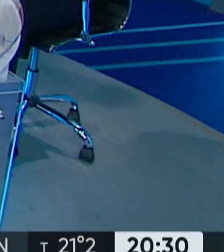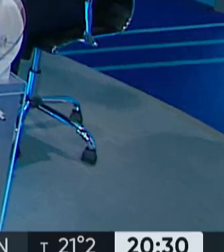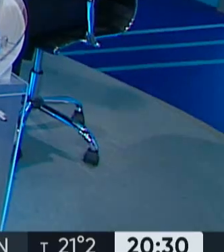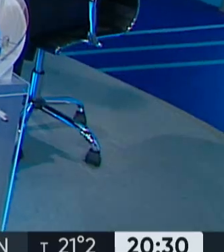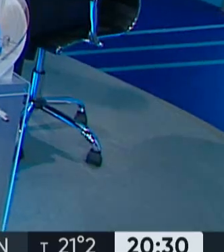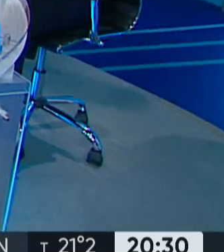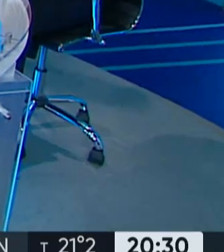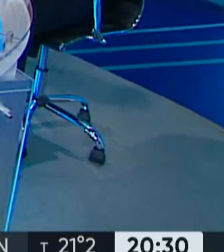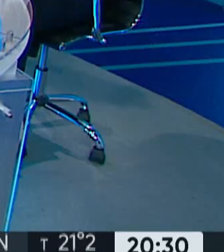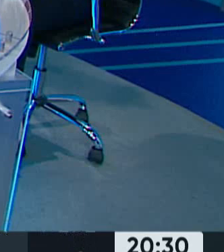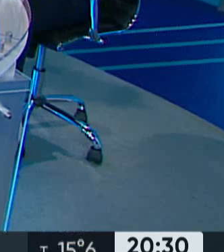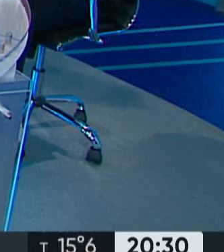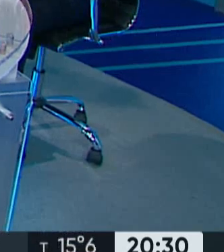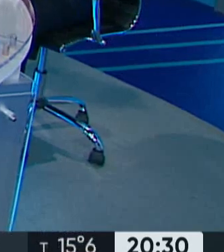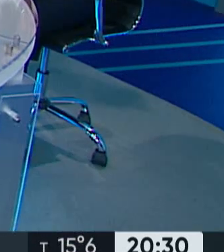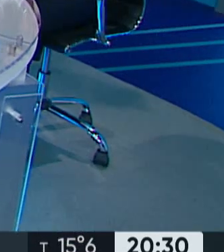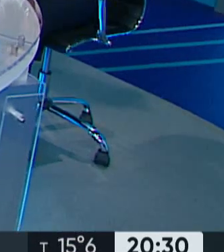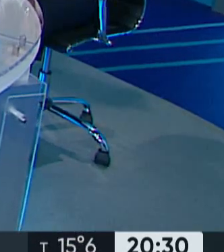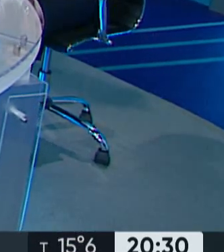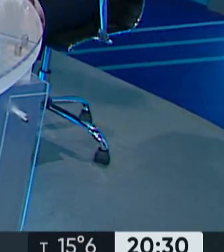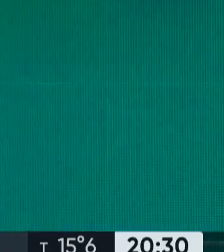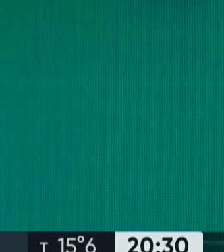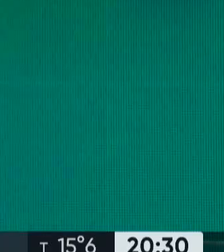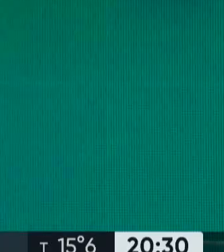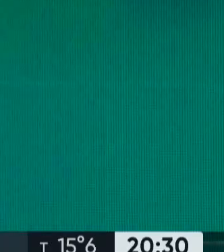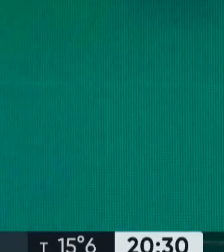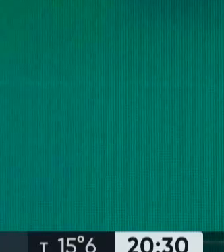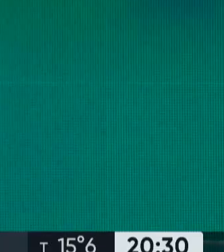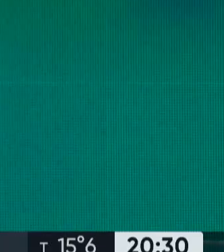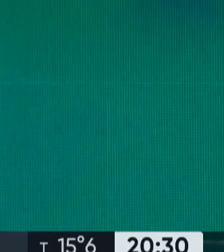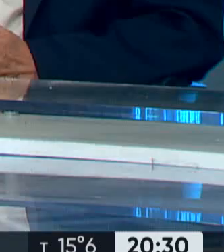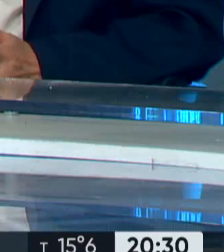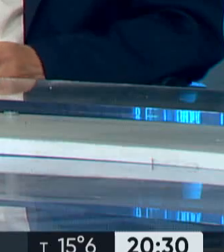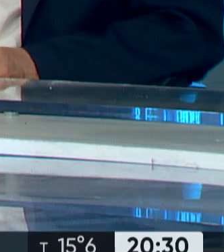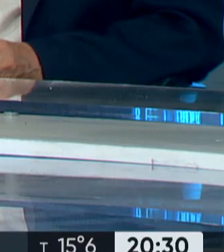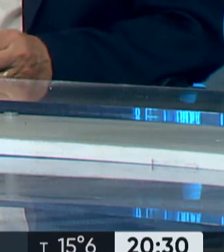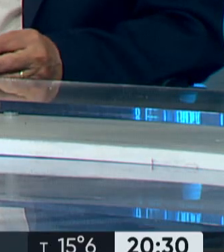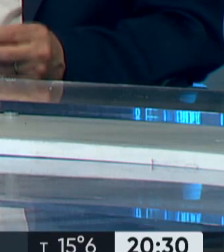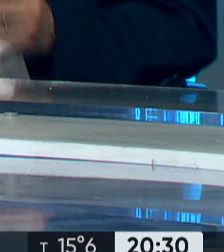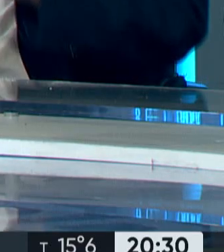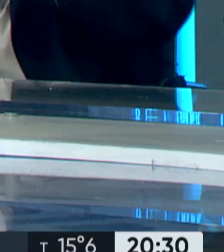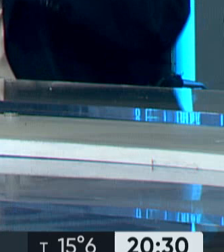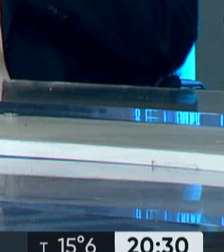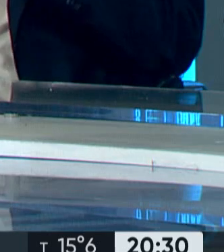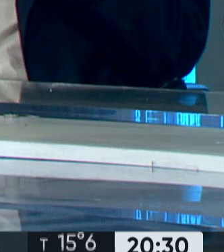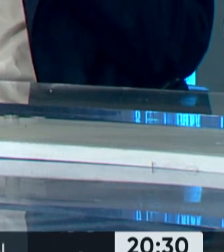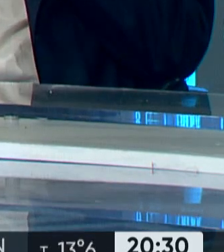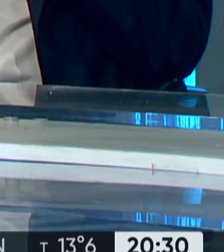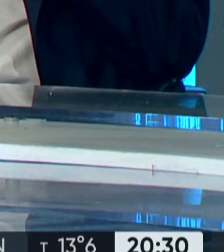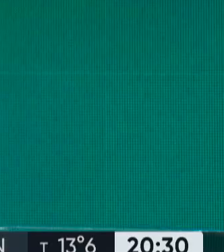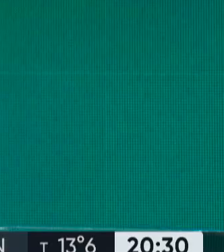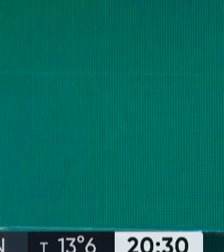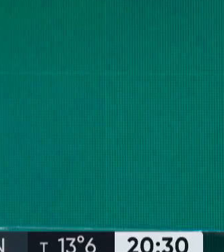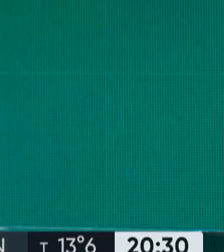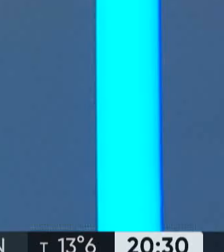Muy buenas bien, noches. gracias, Carmela buenas Bárbaro. noches. Osvaldo Quiroga, ¿cómo le va? ¿Cómo va al lado de Raúl? Al lado de Raúl, así los queríamos ver. Victoria, bienvenida, gracias por Buenas estar noches, aquí